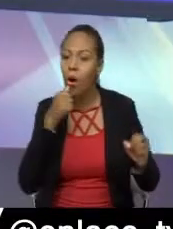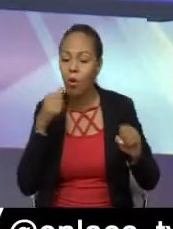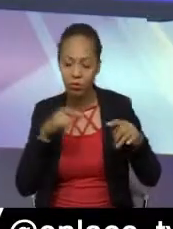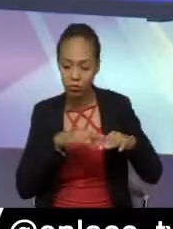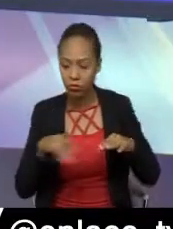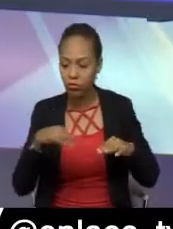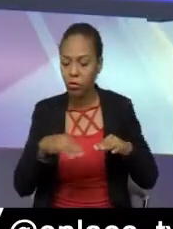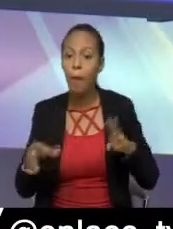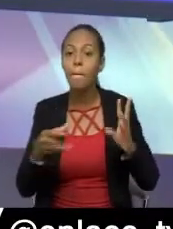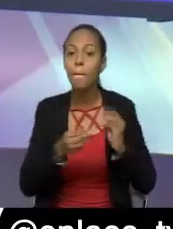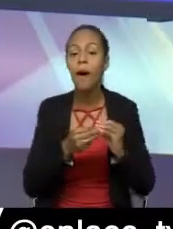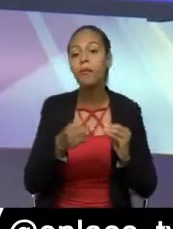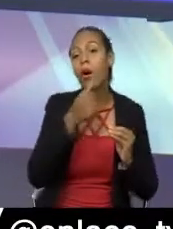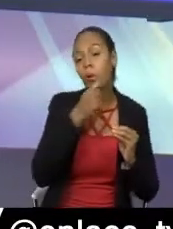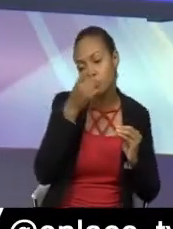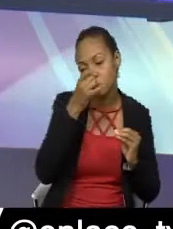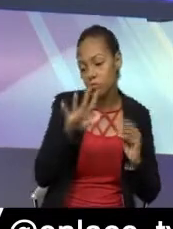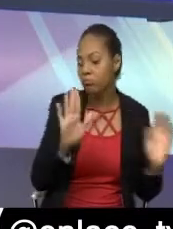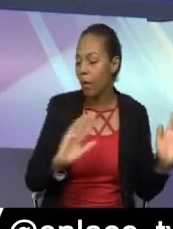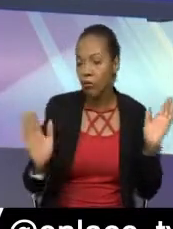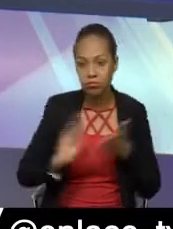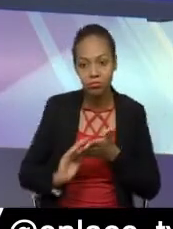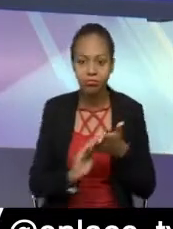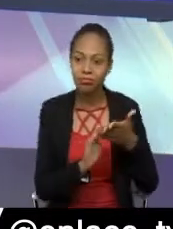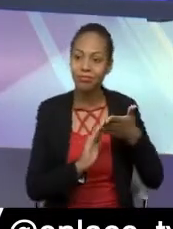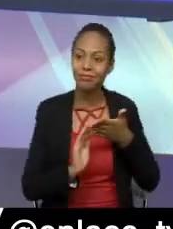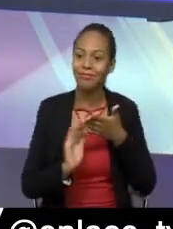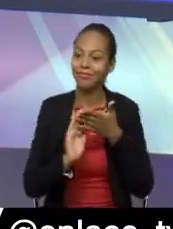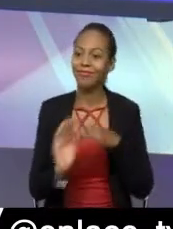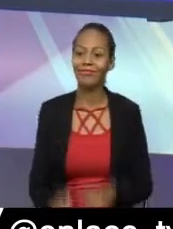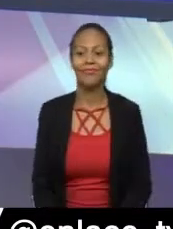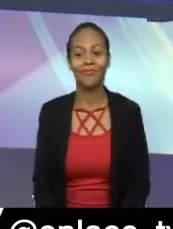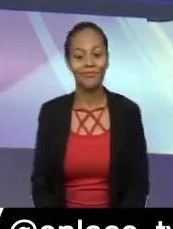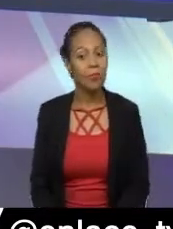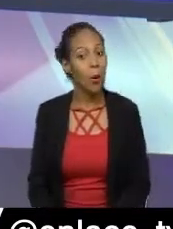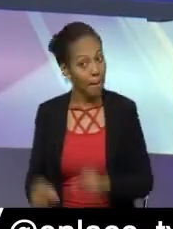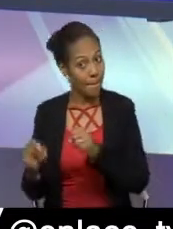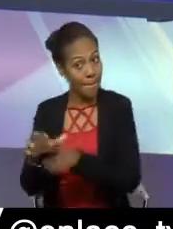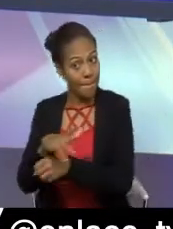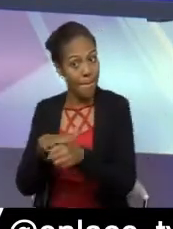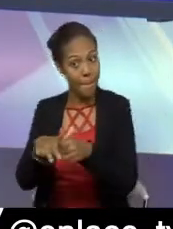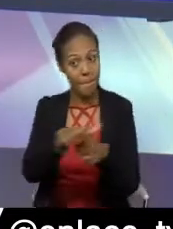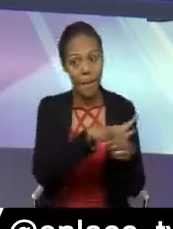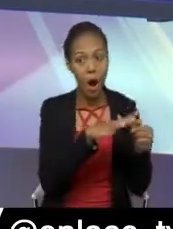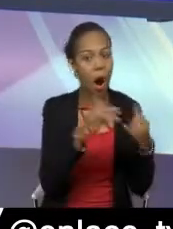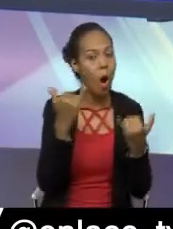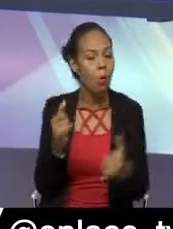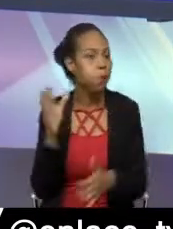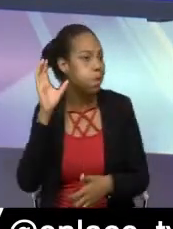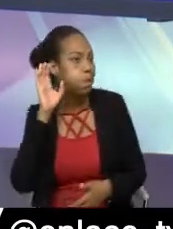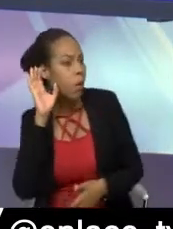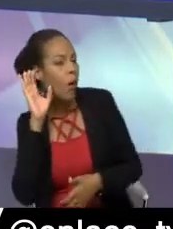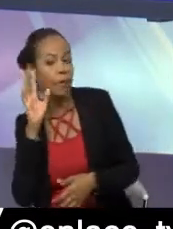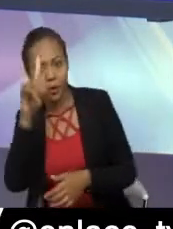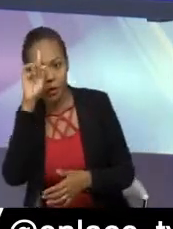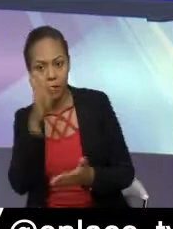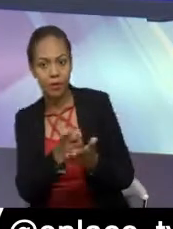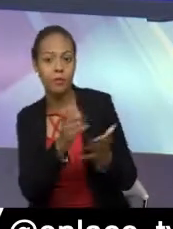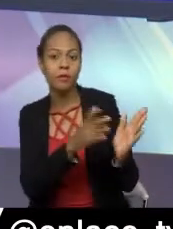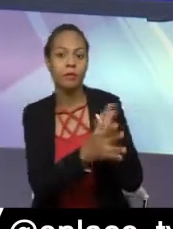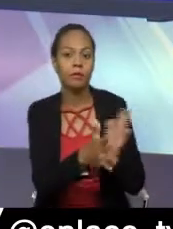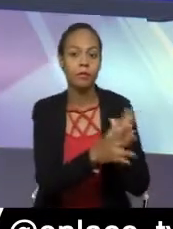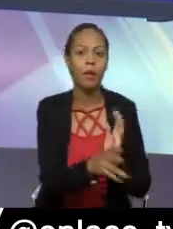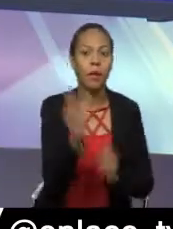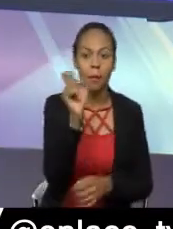Por su parte, los habitantes de los sectores anteriormente mencionados y que son actualmente intervenidos opinaron sobre los trabajos, los mismos en los que